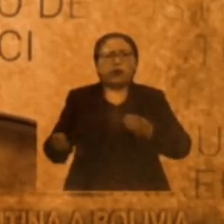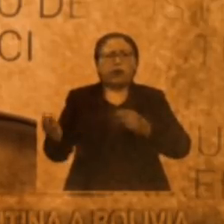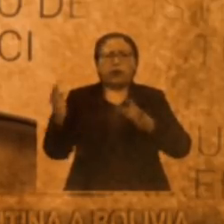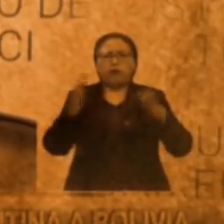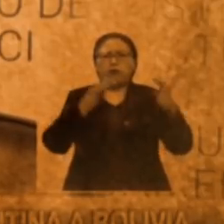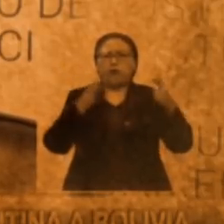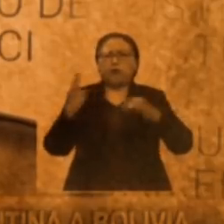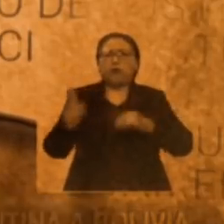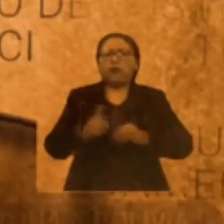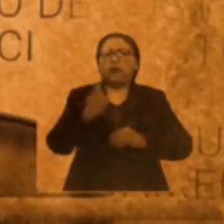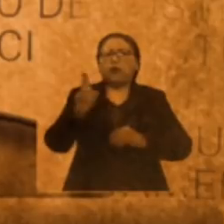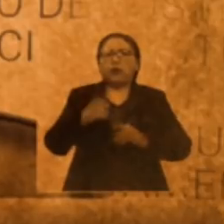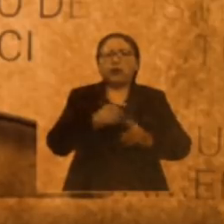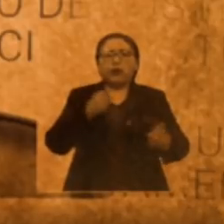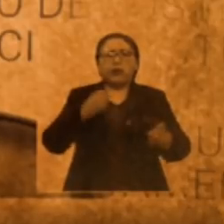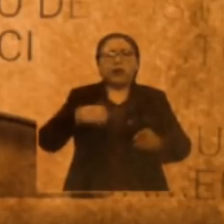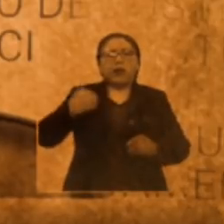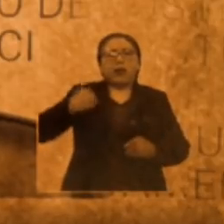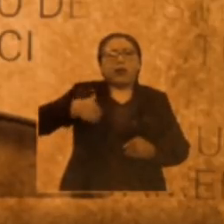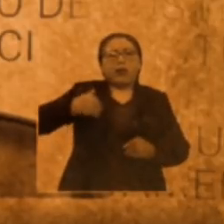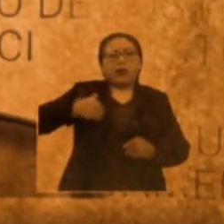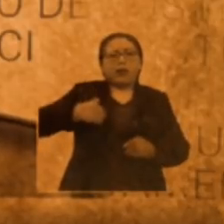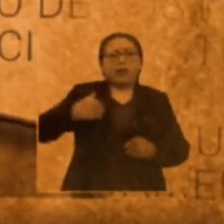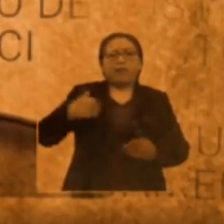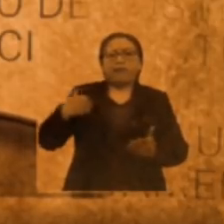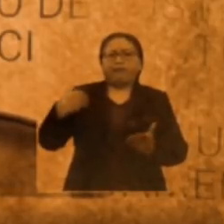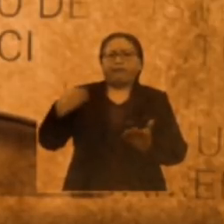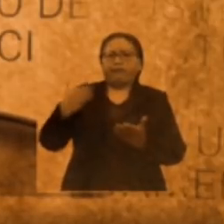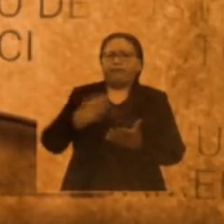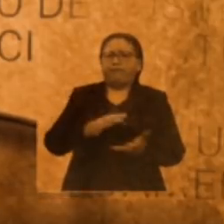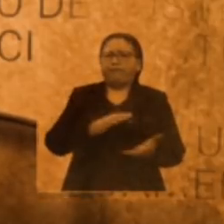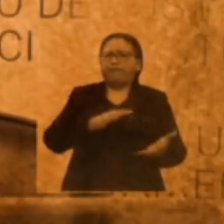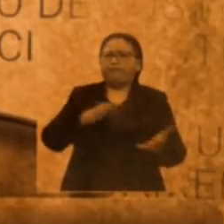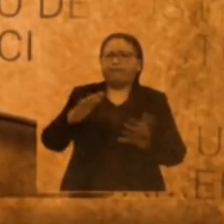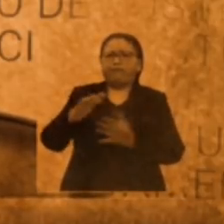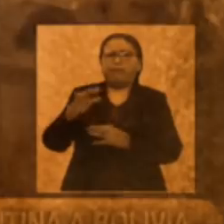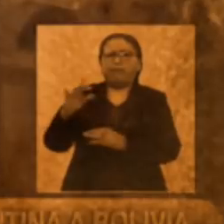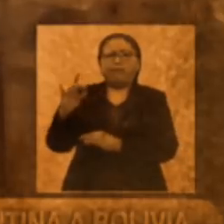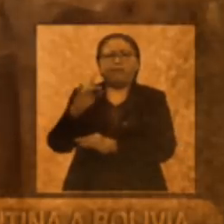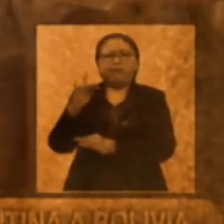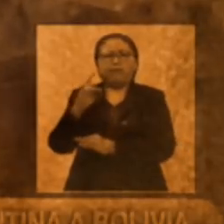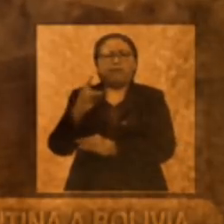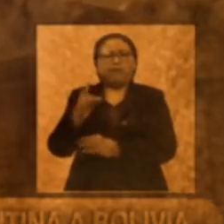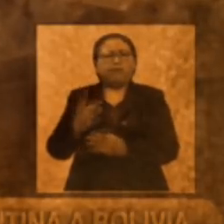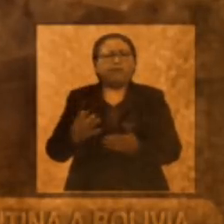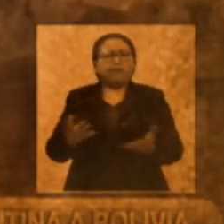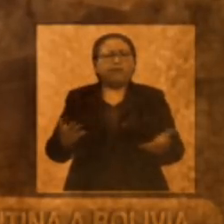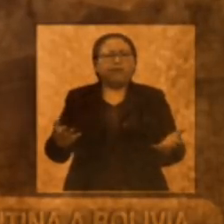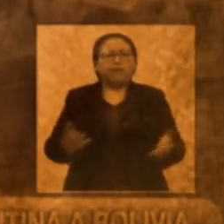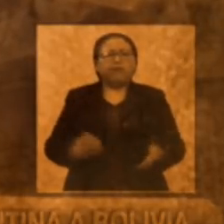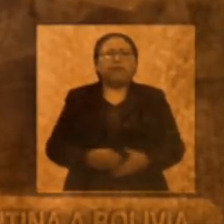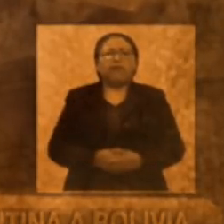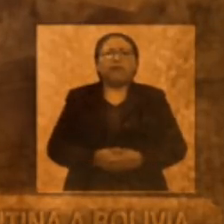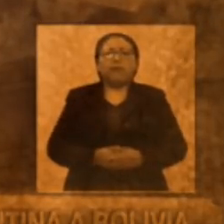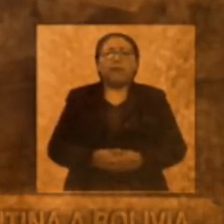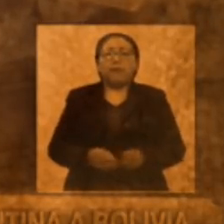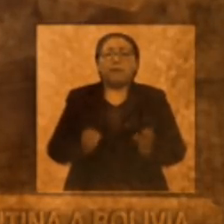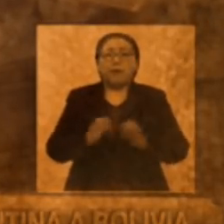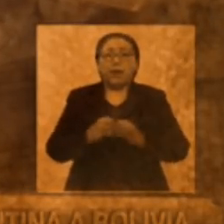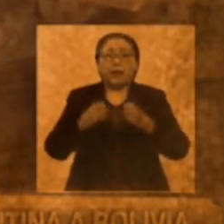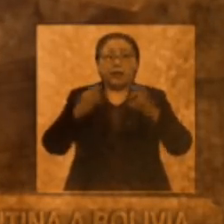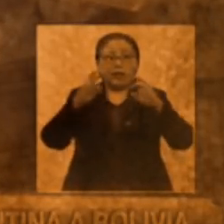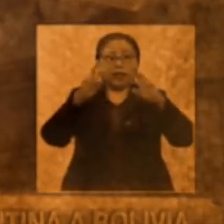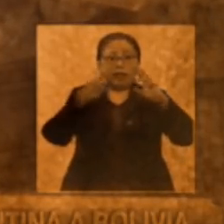otro lote, más de 3.000, no se conoce su destino. Una carta de agradecimiento del excomandante de la FAB Gonzalo Terceros